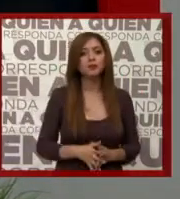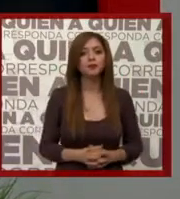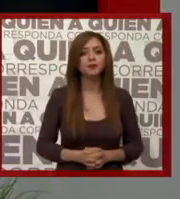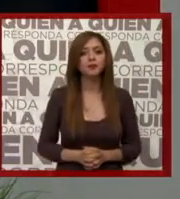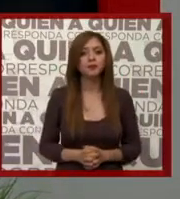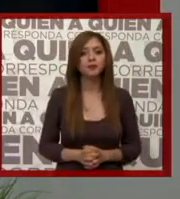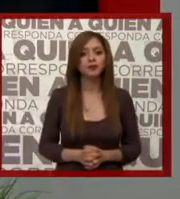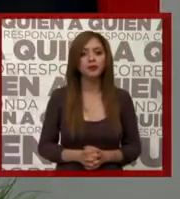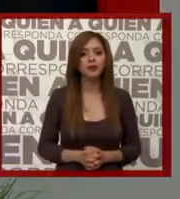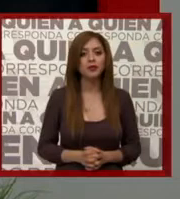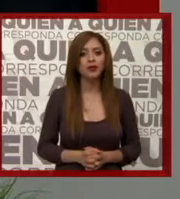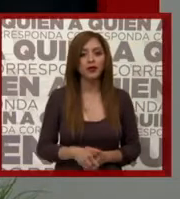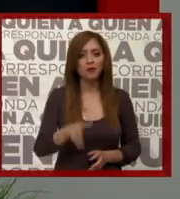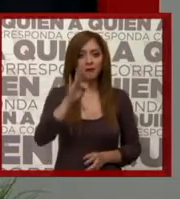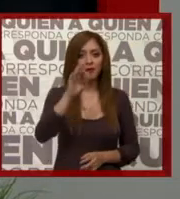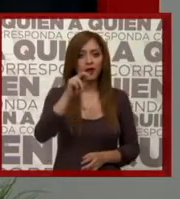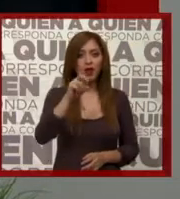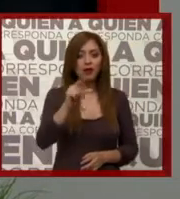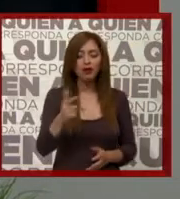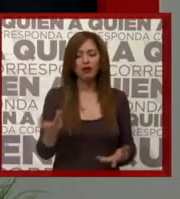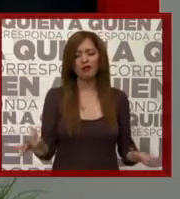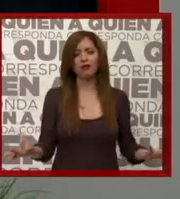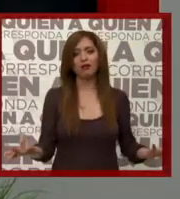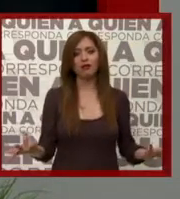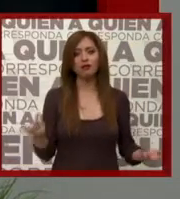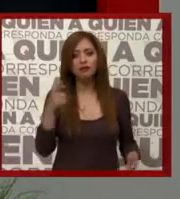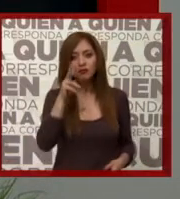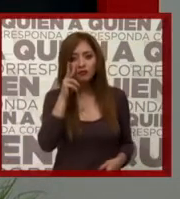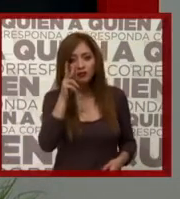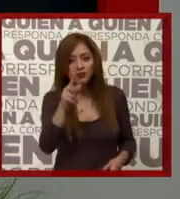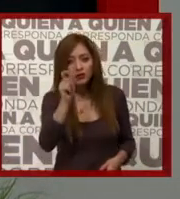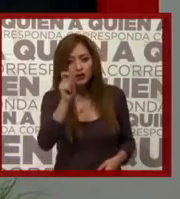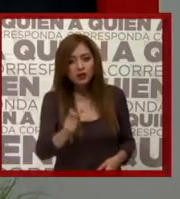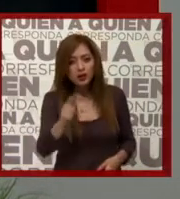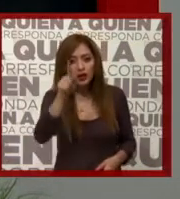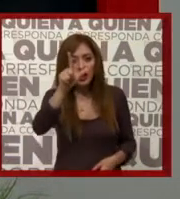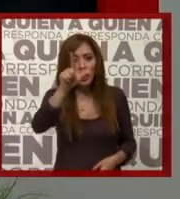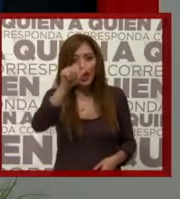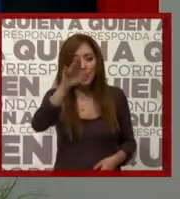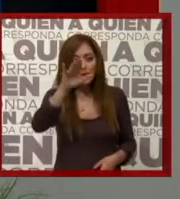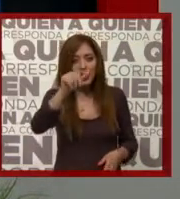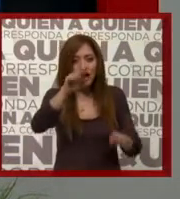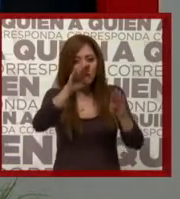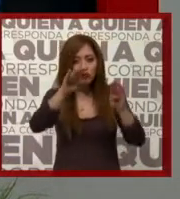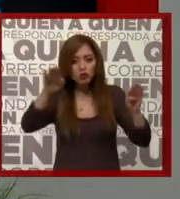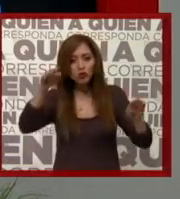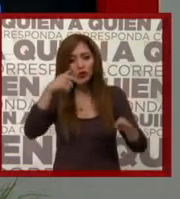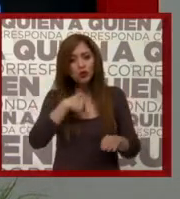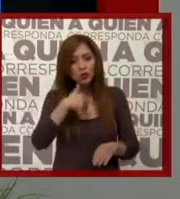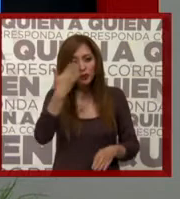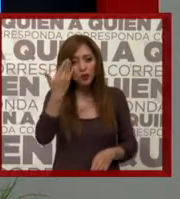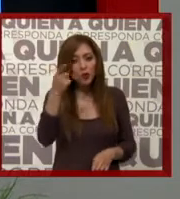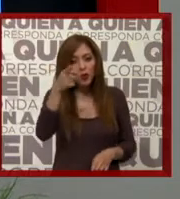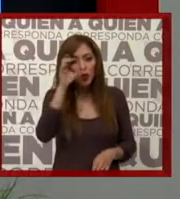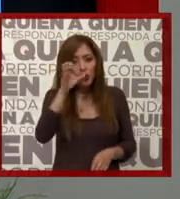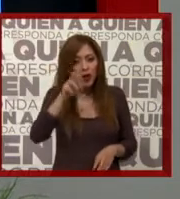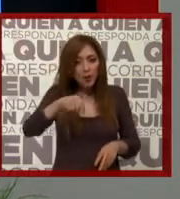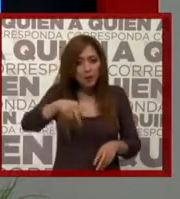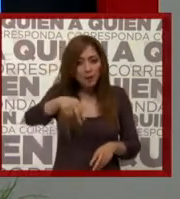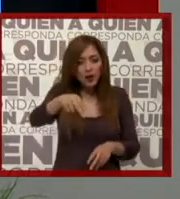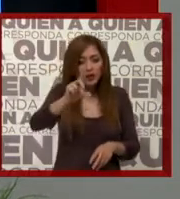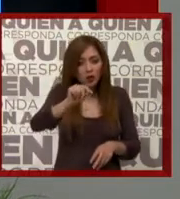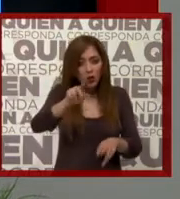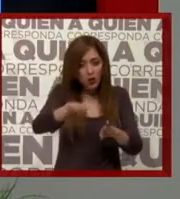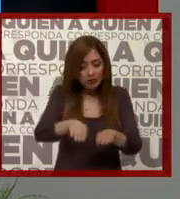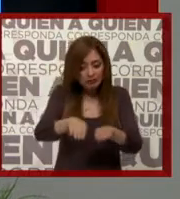Fernanda, ¿qué es esto? Ahí está. Un poco levantada la lámina. Aquí sí le vamos a suplicar no arrastres las patotas porque te rompen